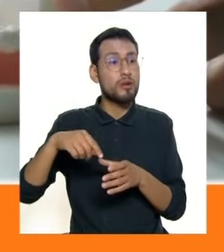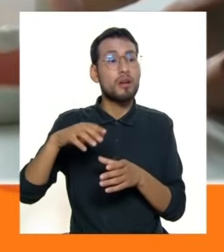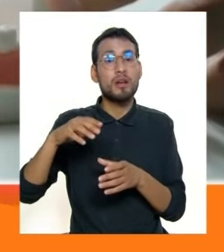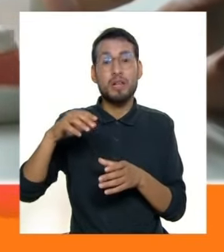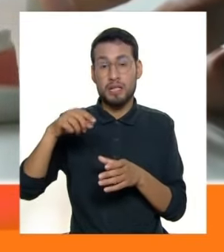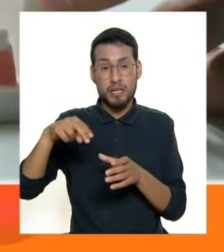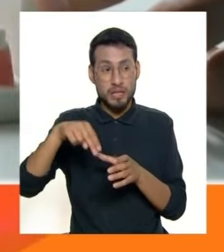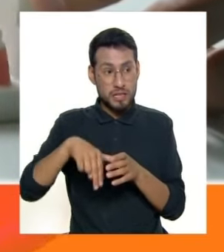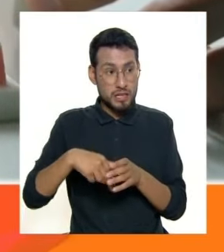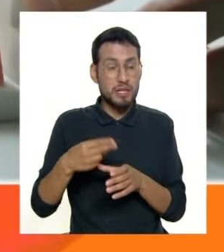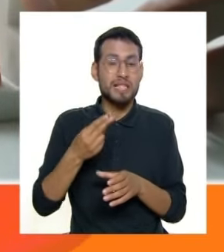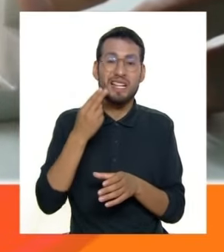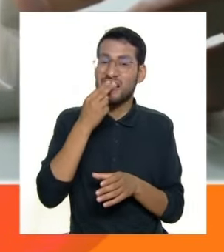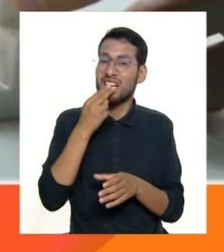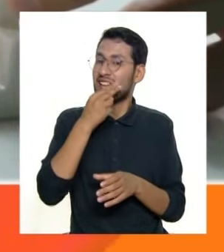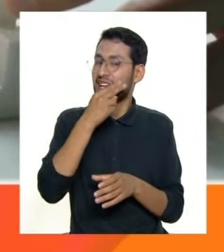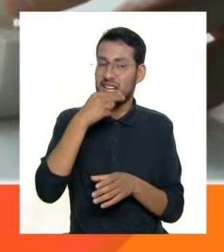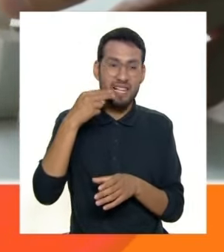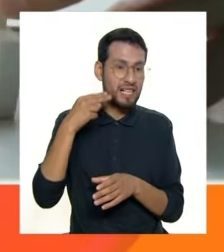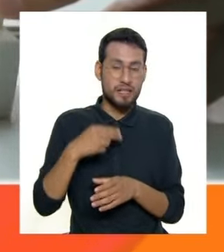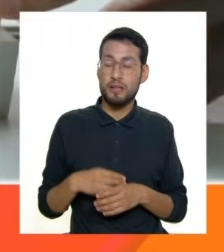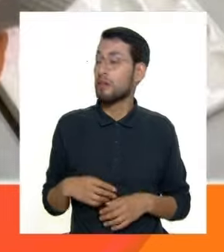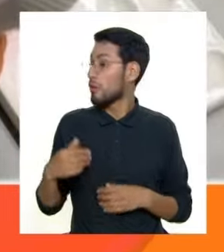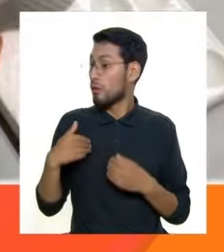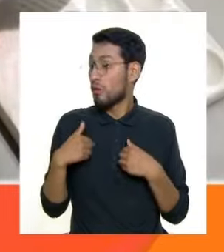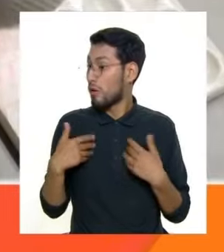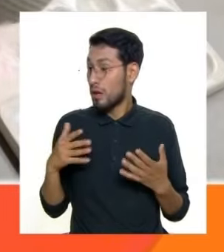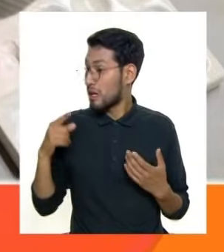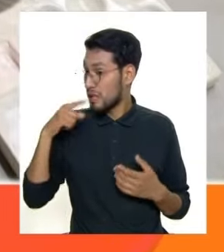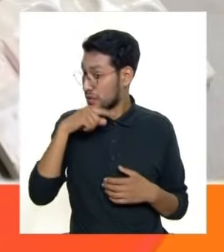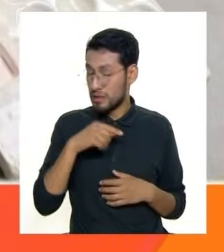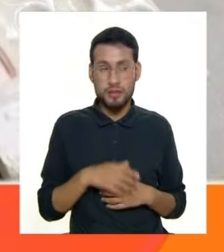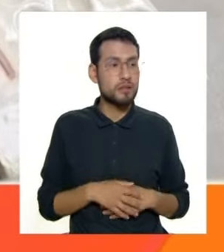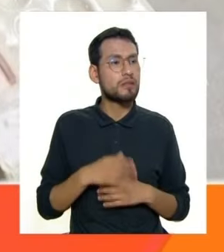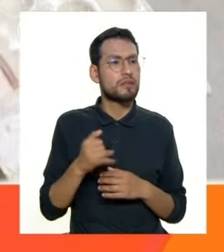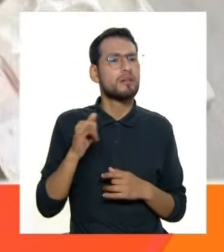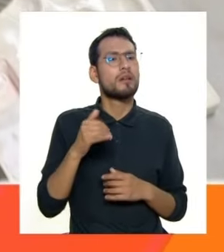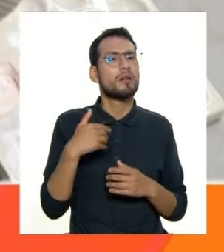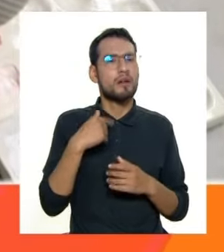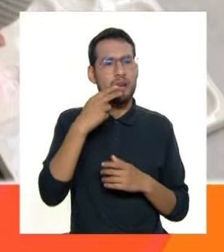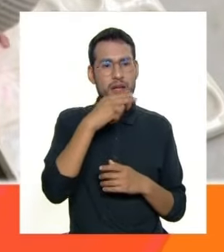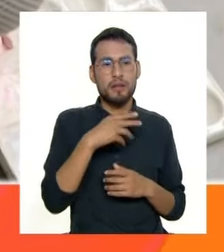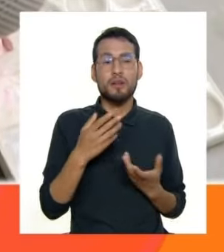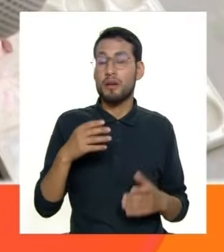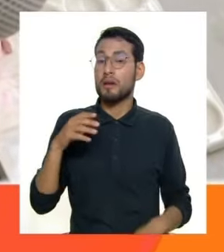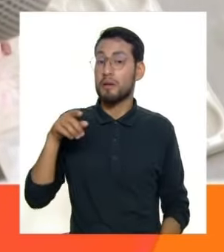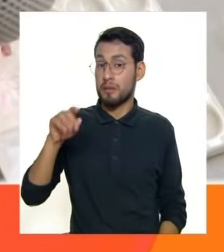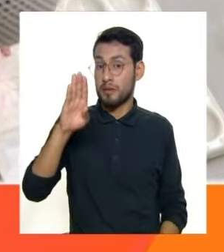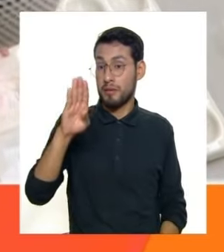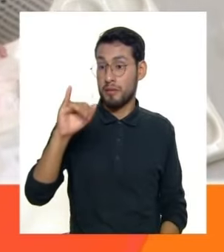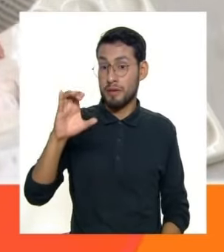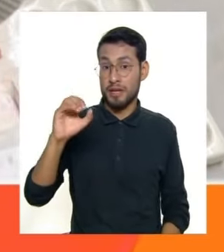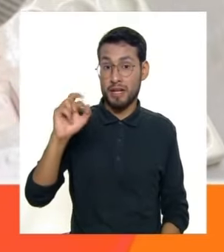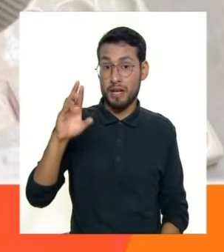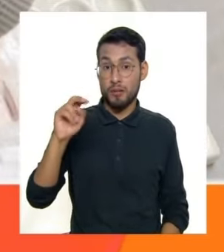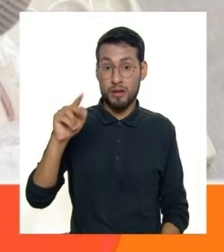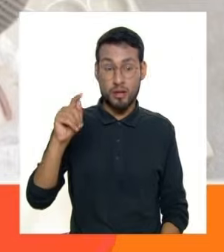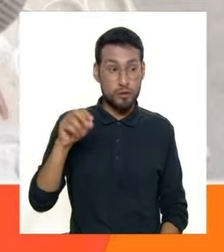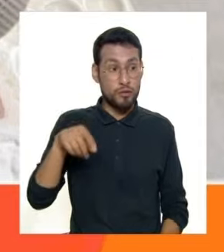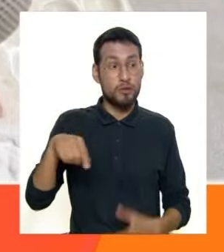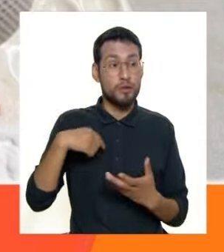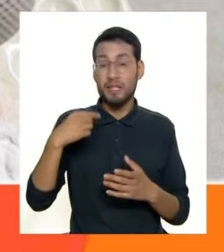manera digital coger la gasa y cepillarse los dientes, ¿no? Ajá, o sea, si yo no tengo por ahí un cepillo... maniobra mecánica, en realidad. Un poquito de bicarbonato, eso sí, es muy, muy baratito y con